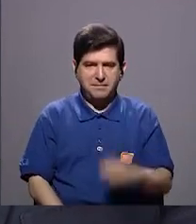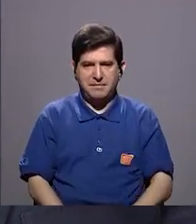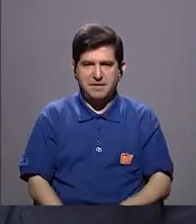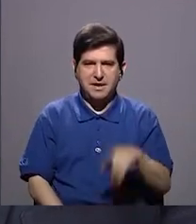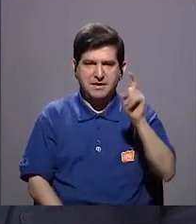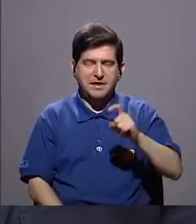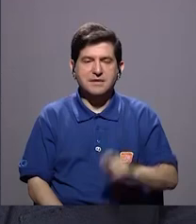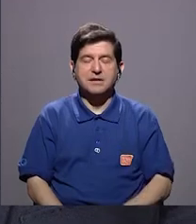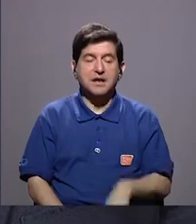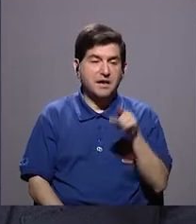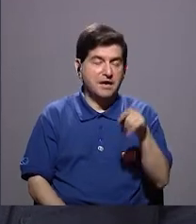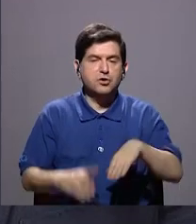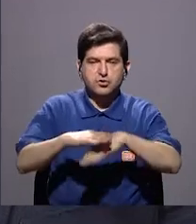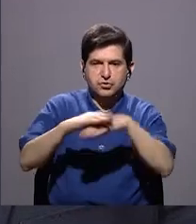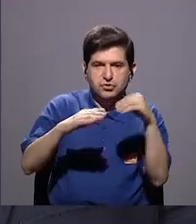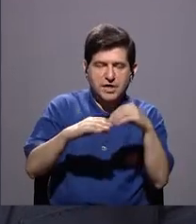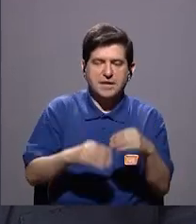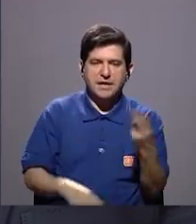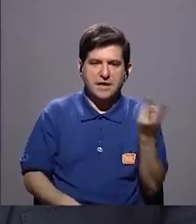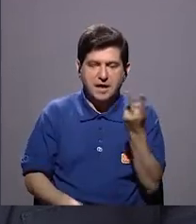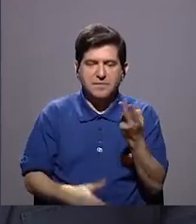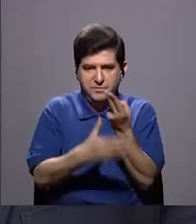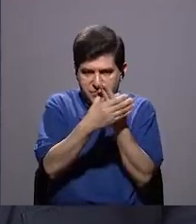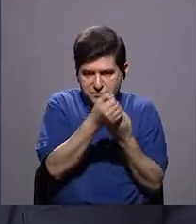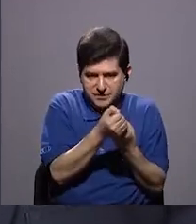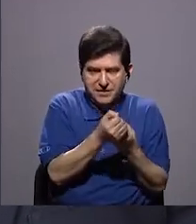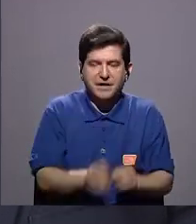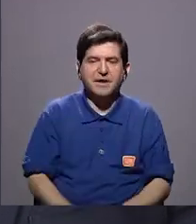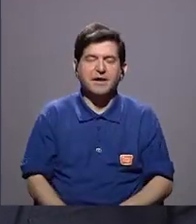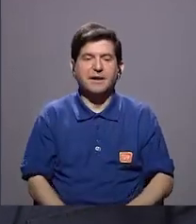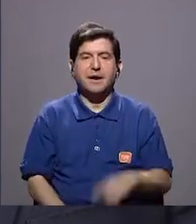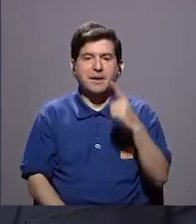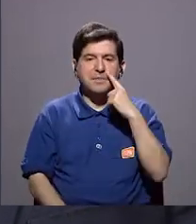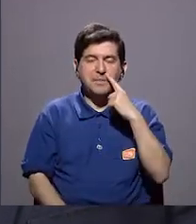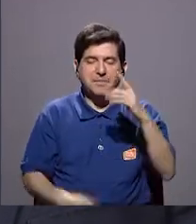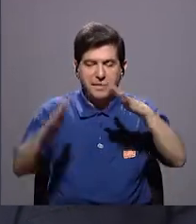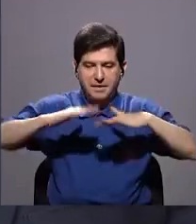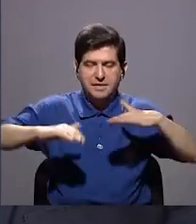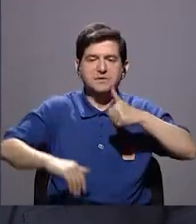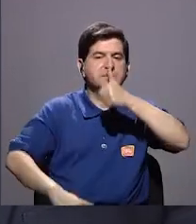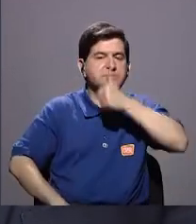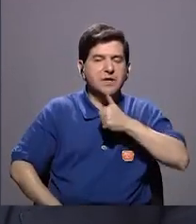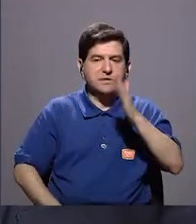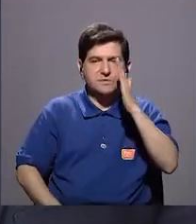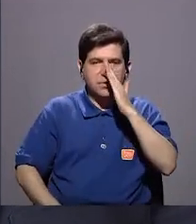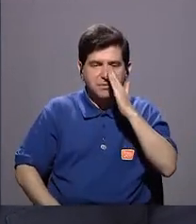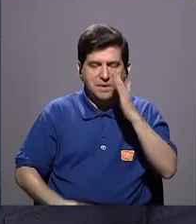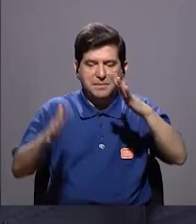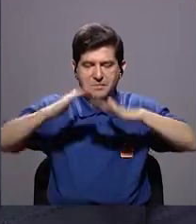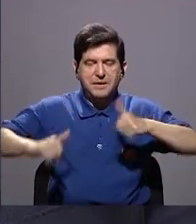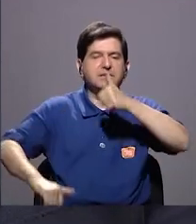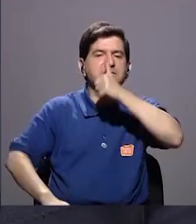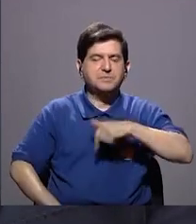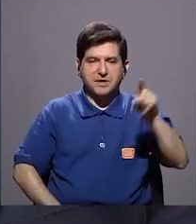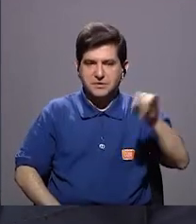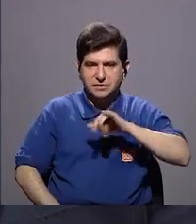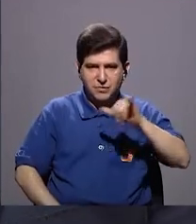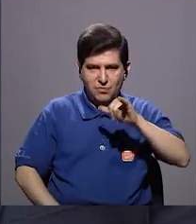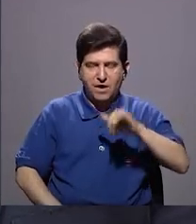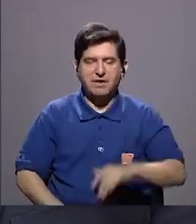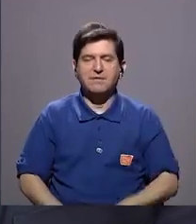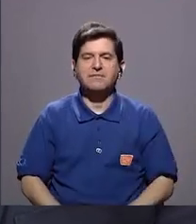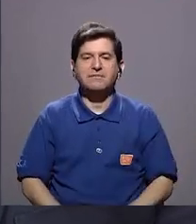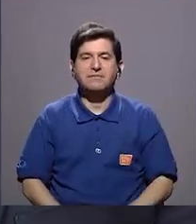que salir como papá y mamá. Papá tiene que tener sus espacios privados. Mamá tiene que tener sus espacios